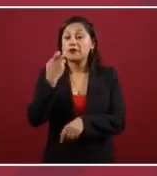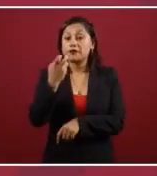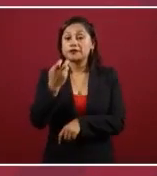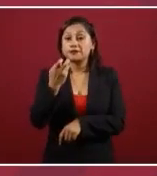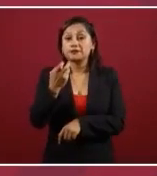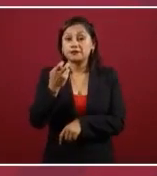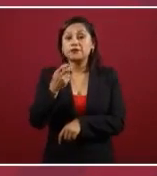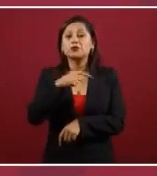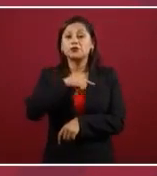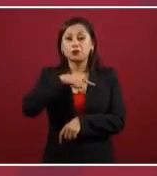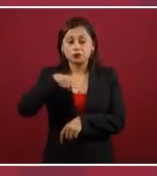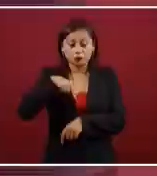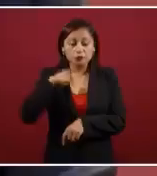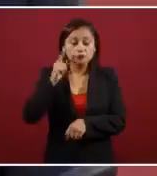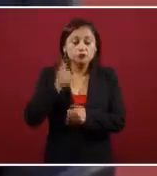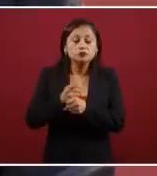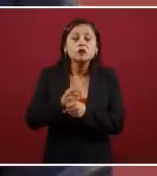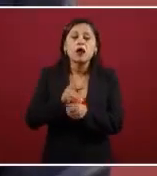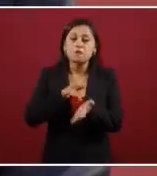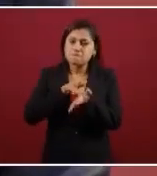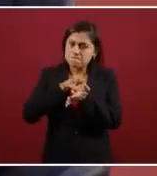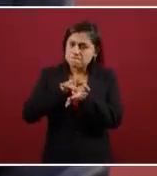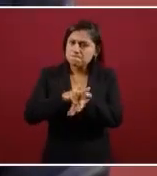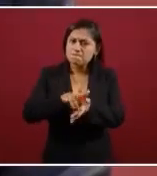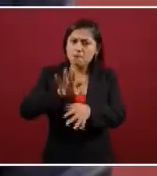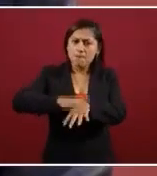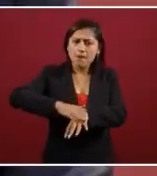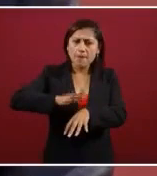estamos ayudando más y vamos a seguir ayudando más.